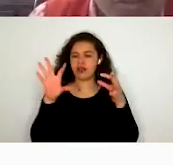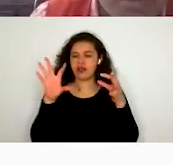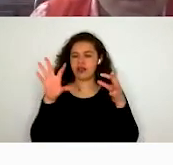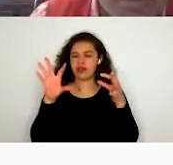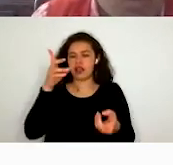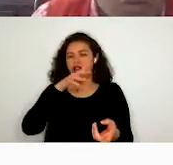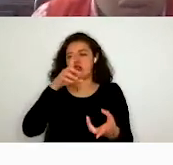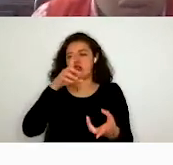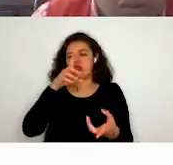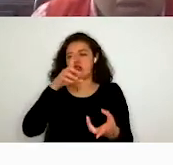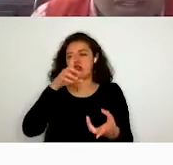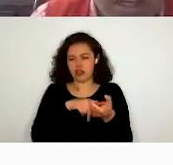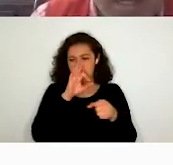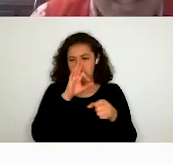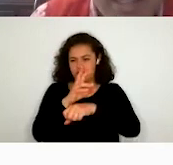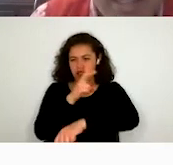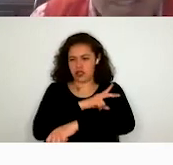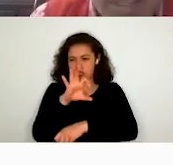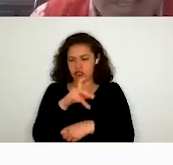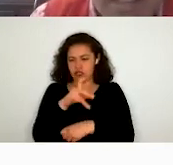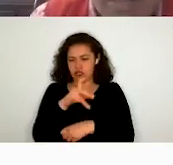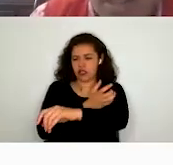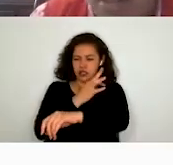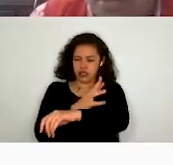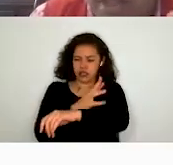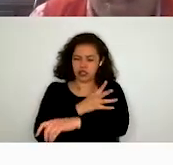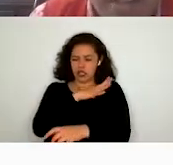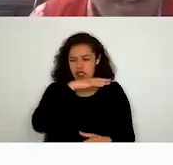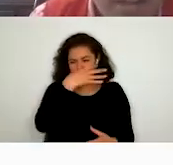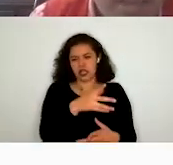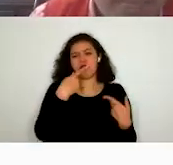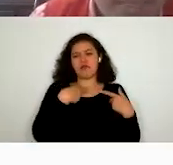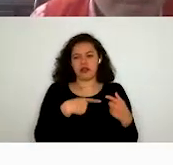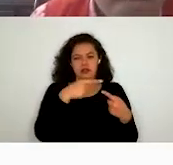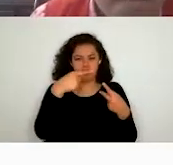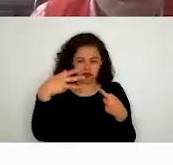Protección Civil: un coordinador general, que es el ciudadano fulanito de tal,